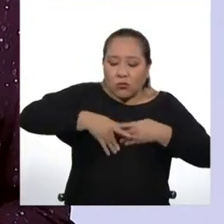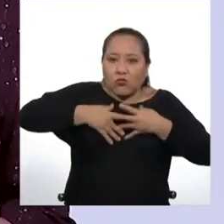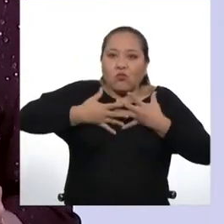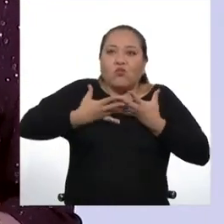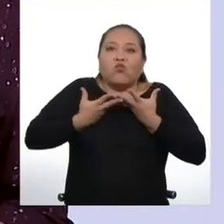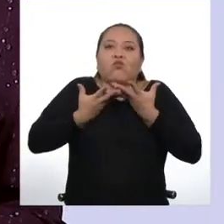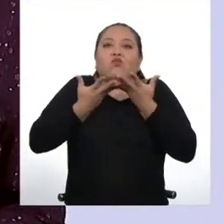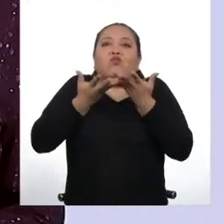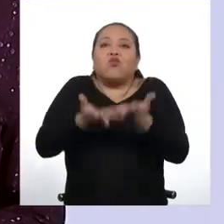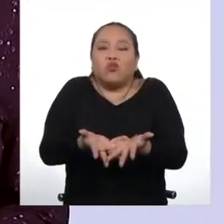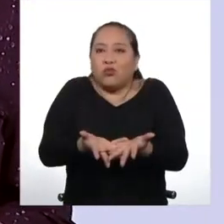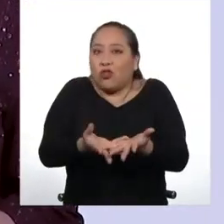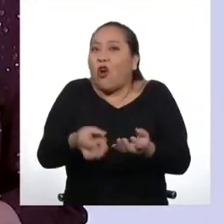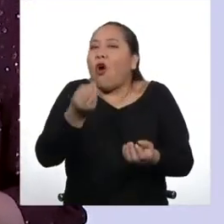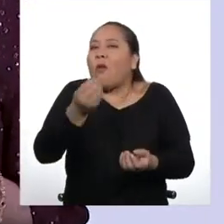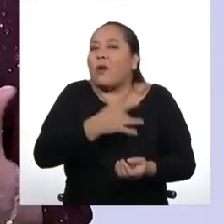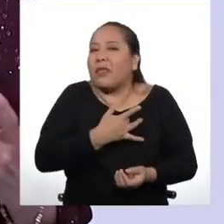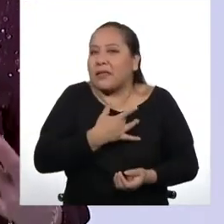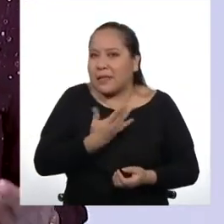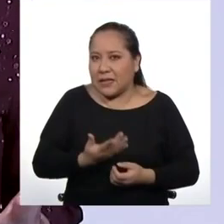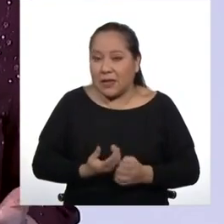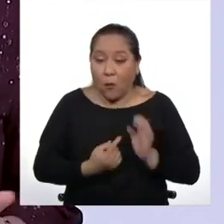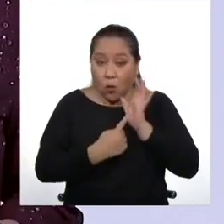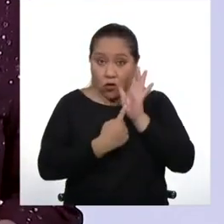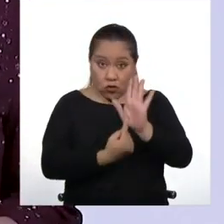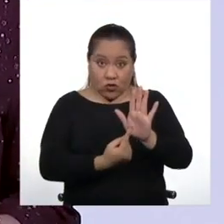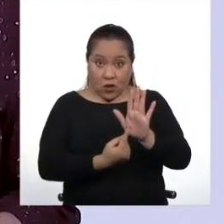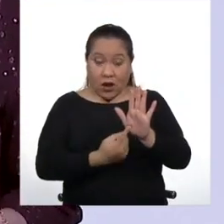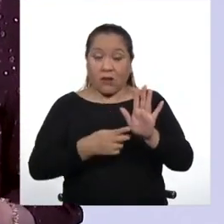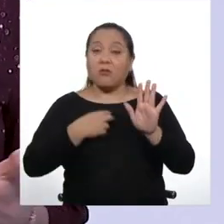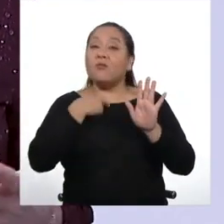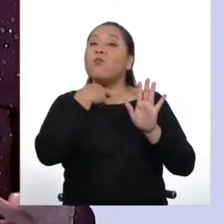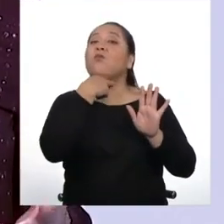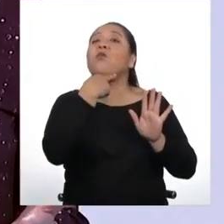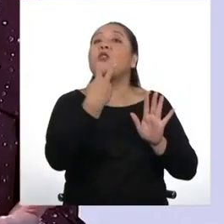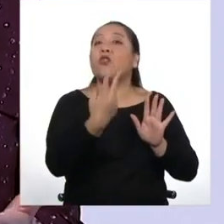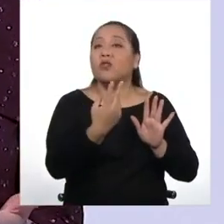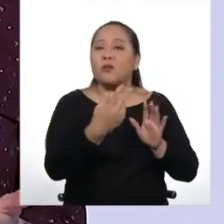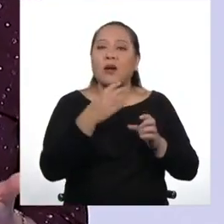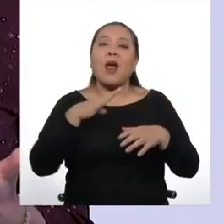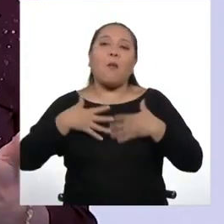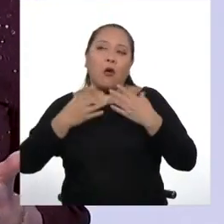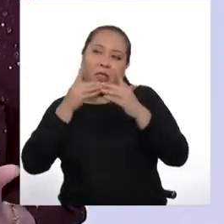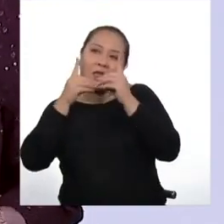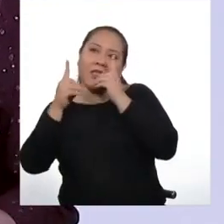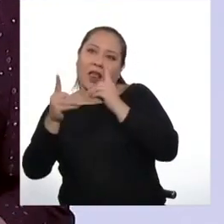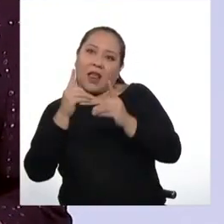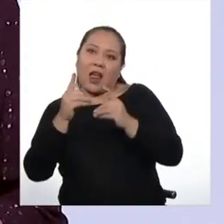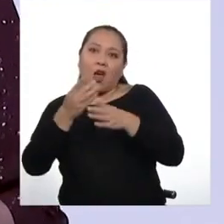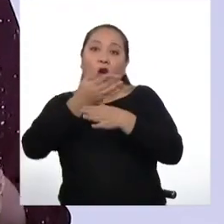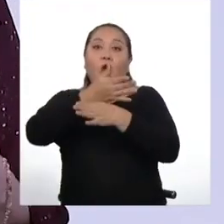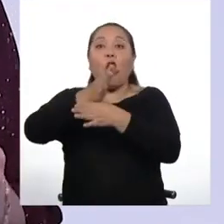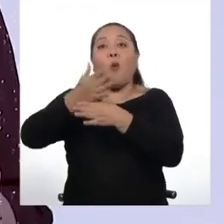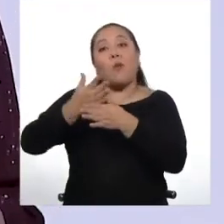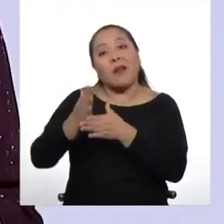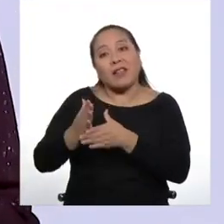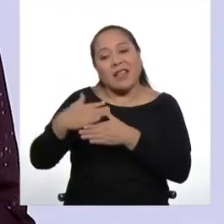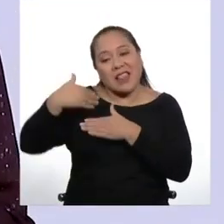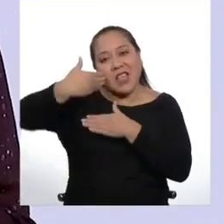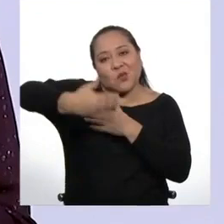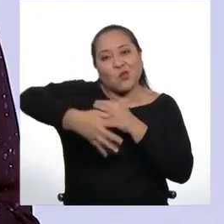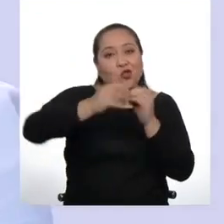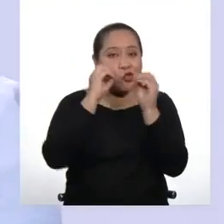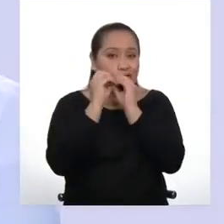sentimos. Es decir, expresarlas verbalmente para poder dialogar, compartir y